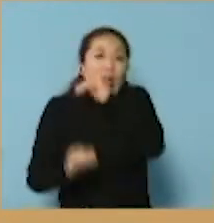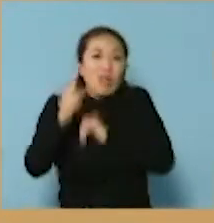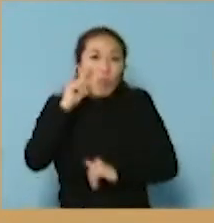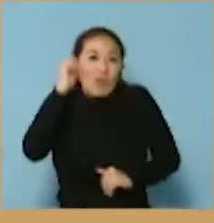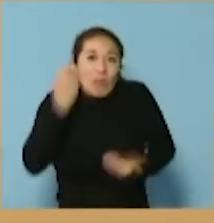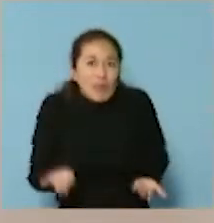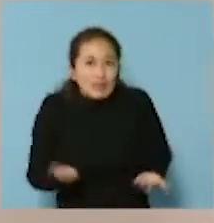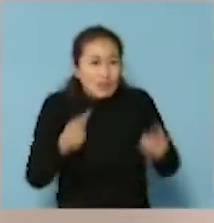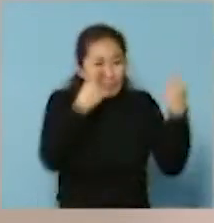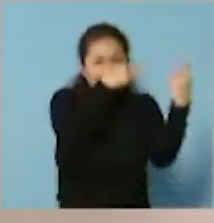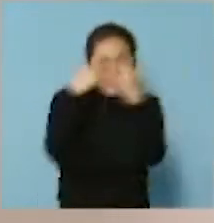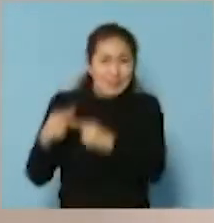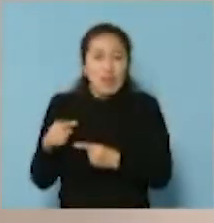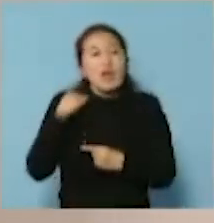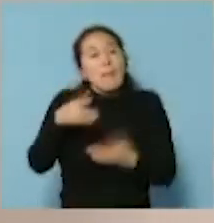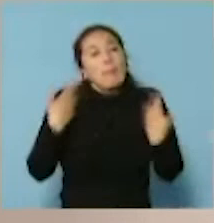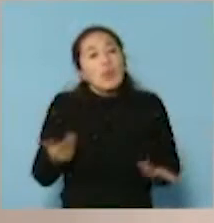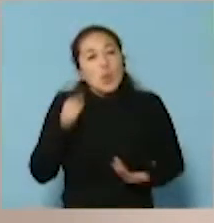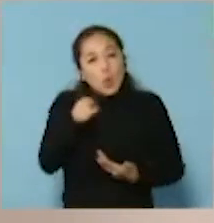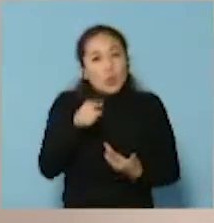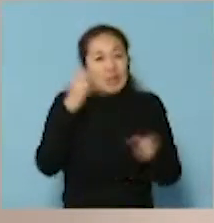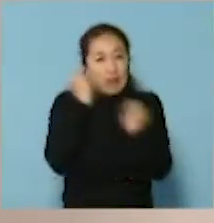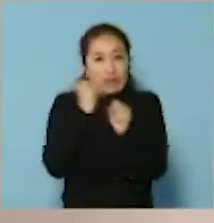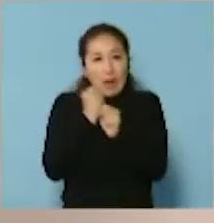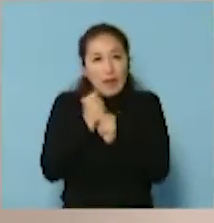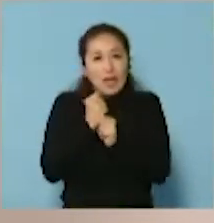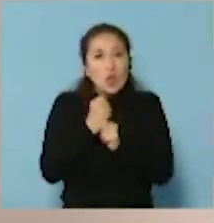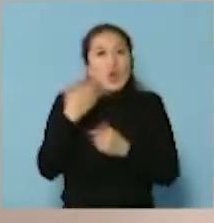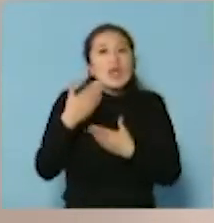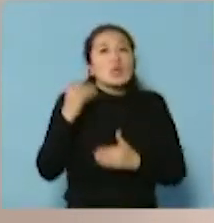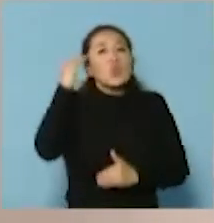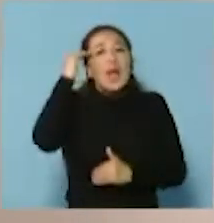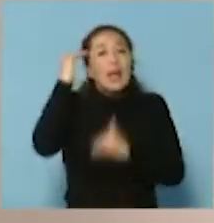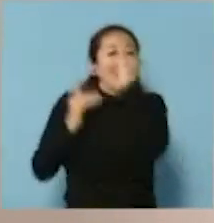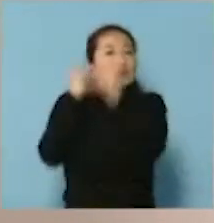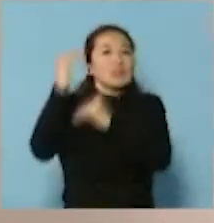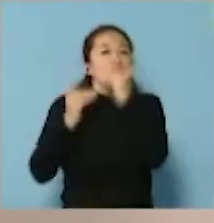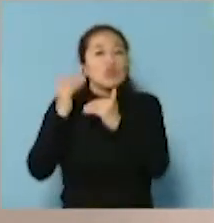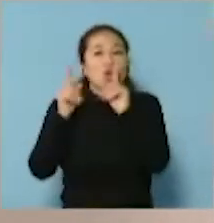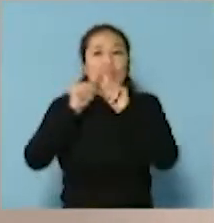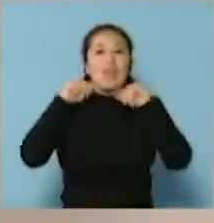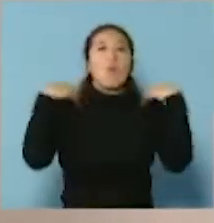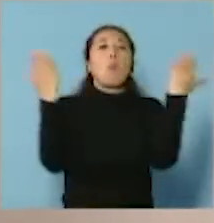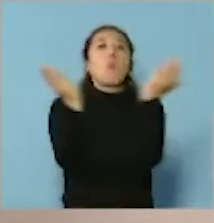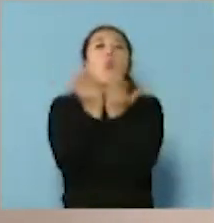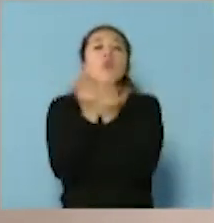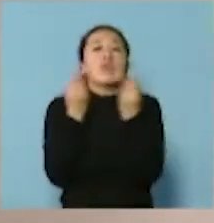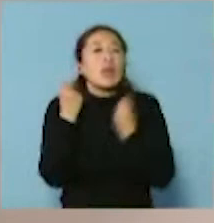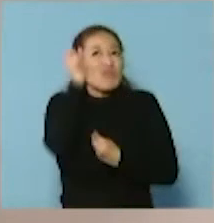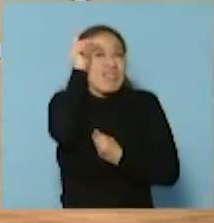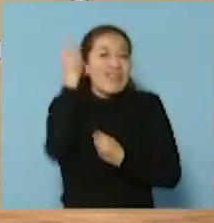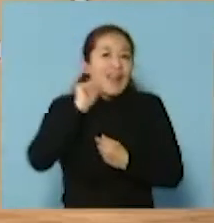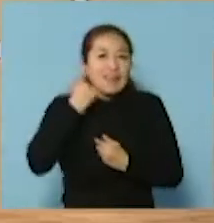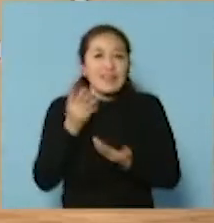bueno paulina estudies están trabajando en un seminario internacional porque hay una idea muy linda